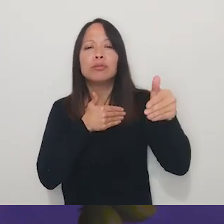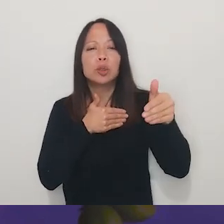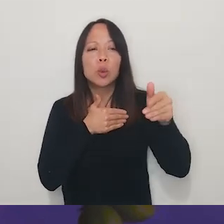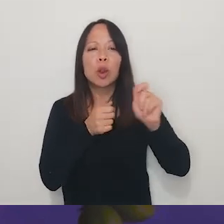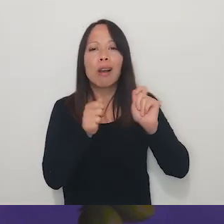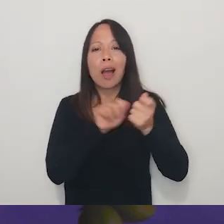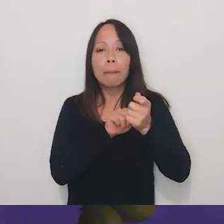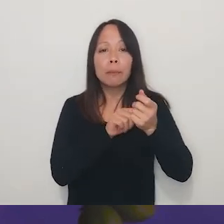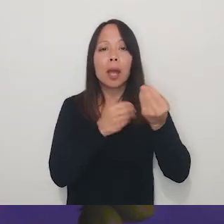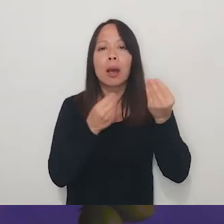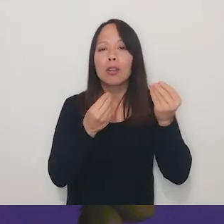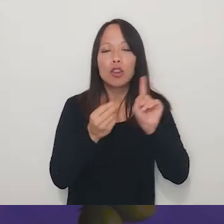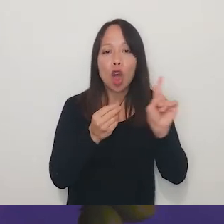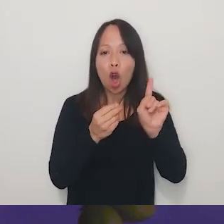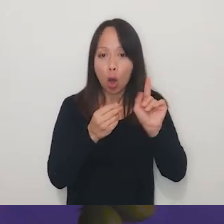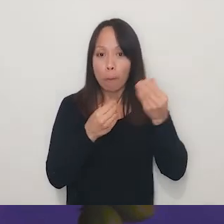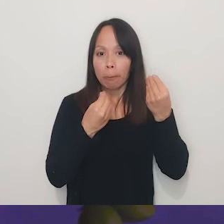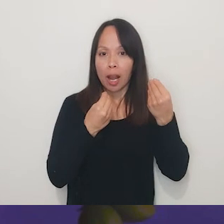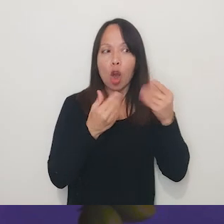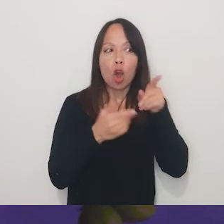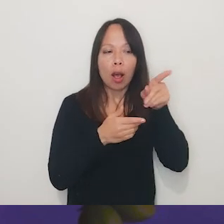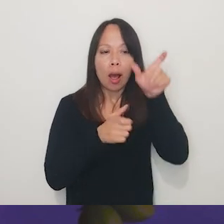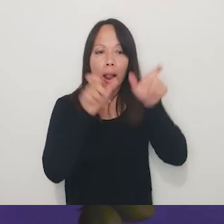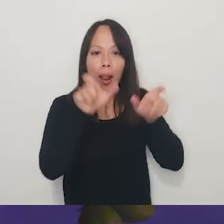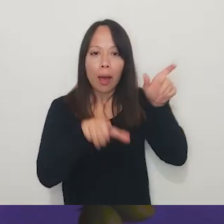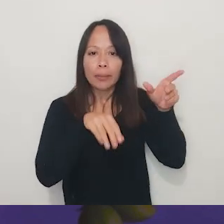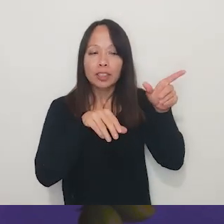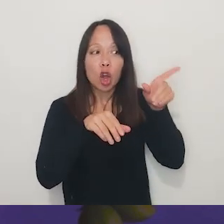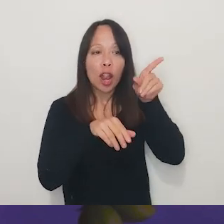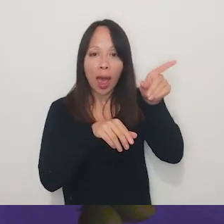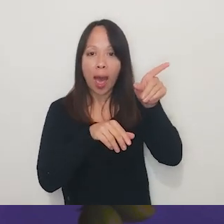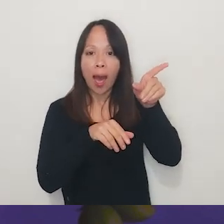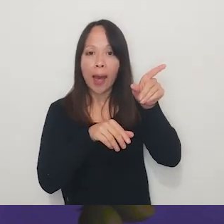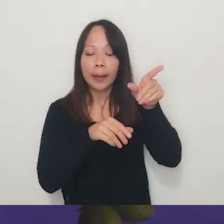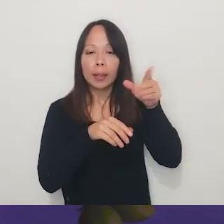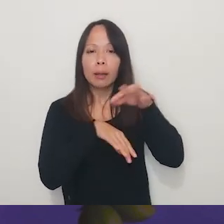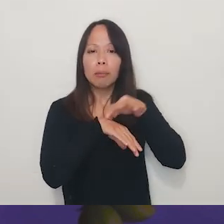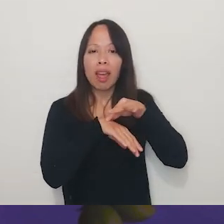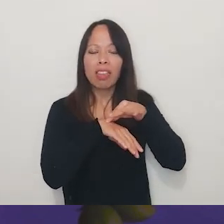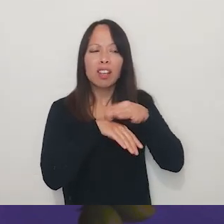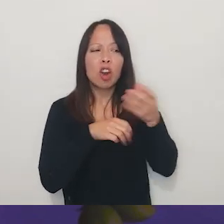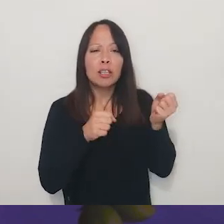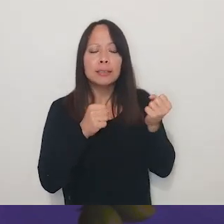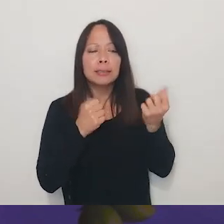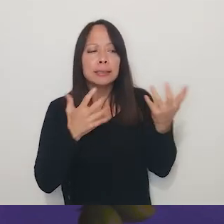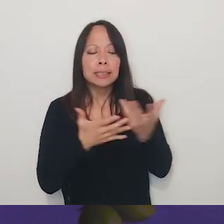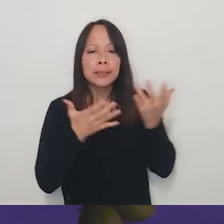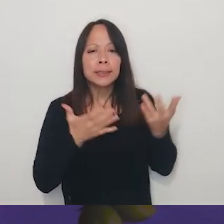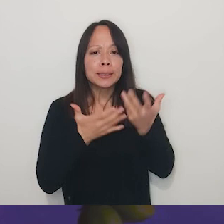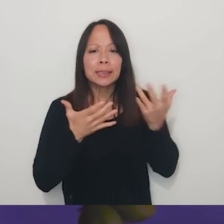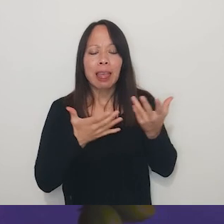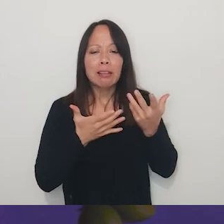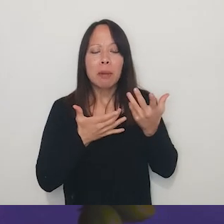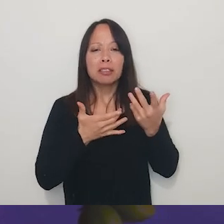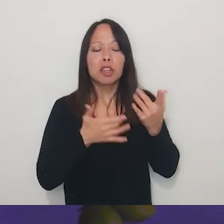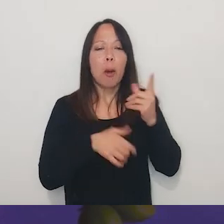futuro directamente, pero cambia cómo. O sea, cambia la desesperación que tiene, yo como médica por lo menos, y en general muchos padres que